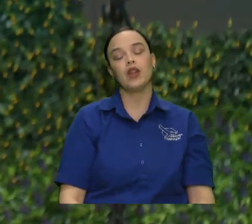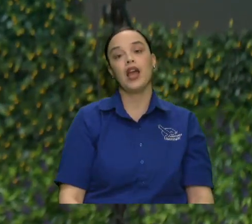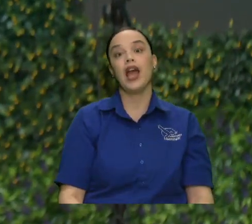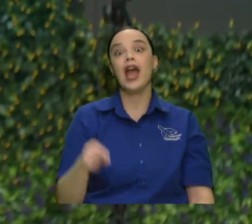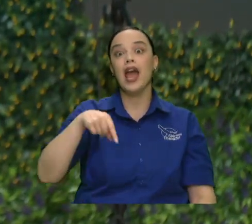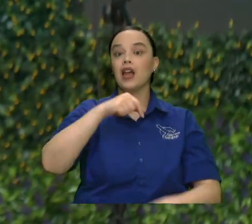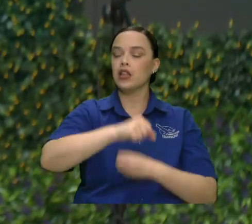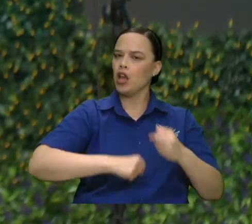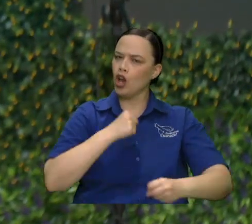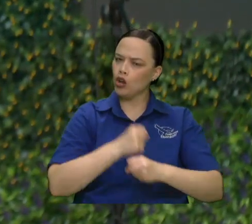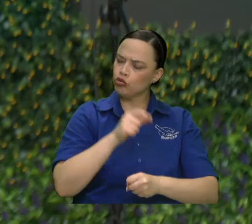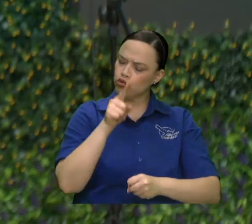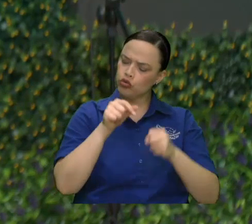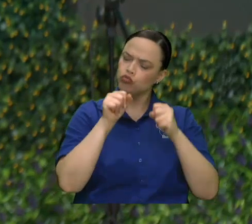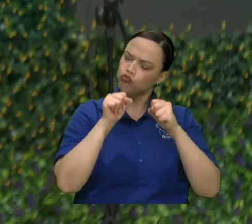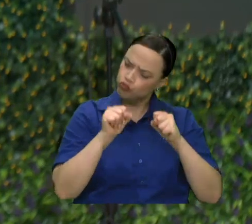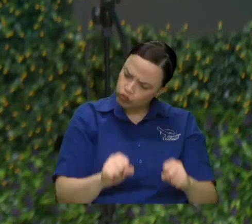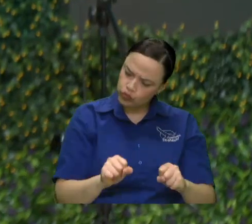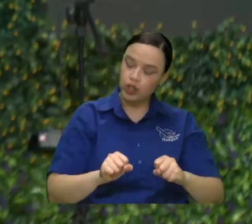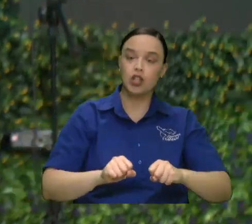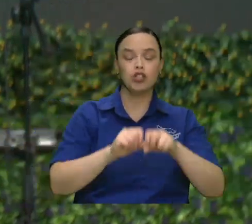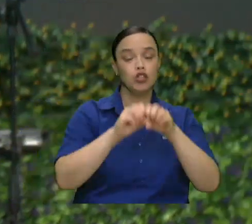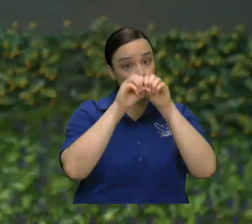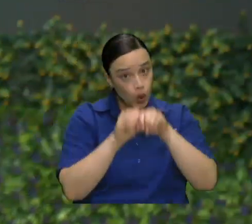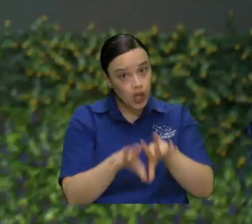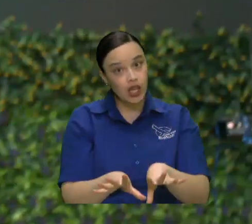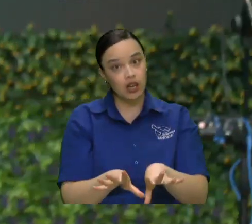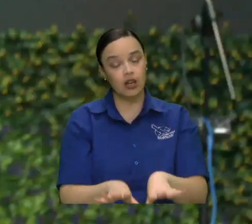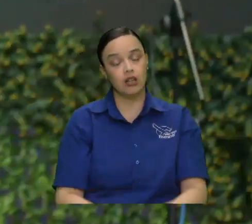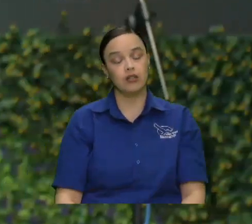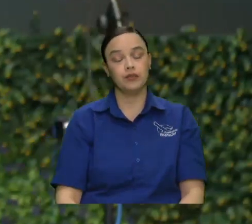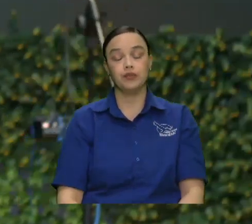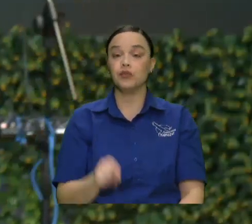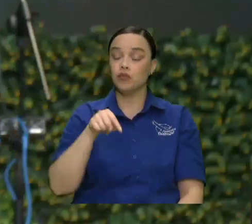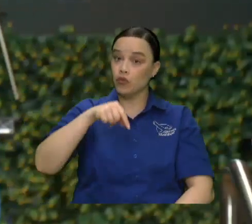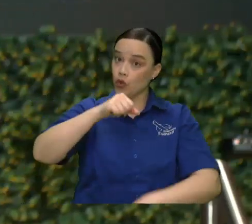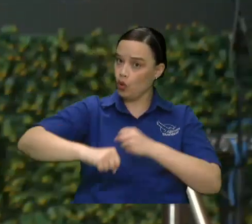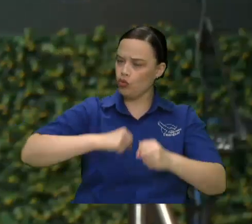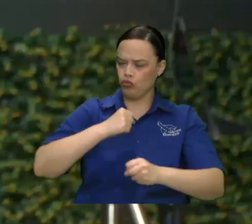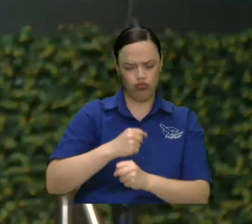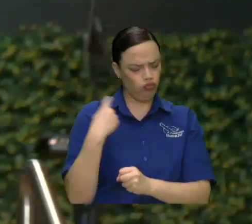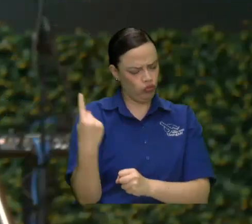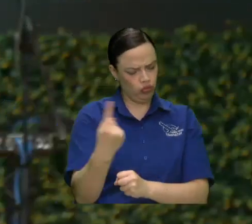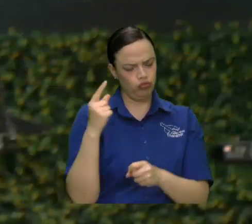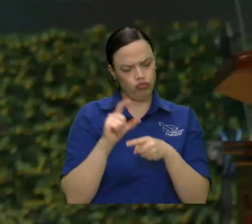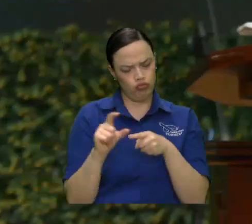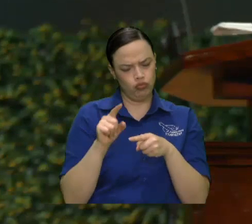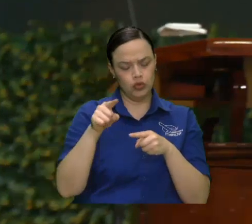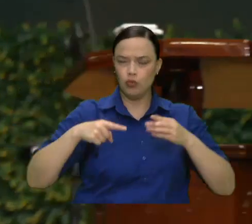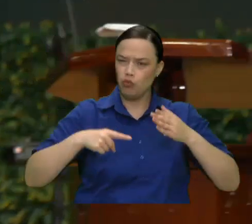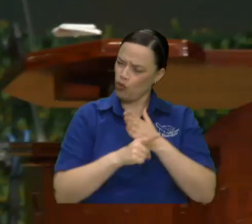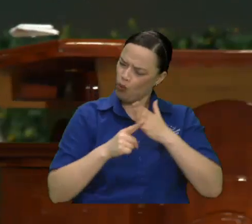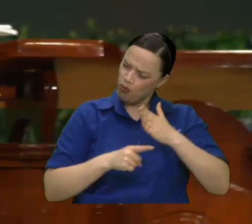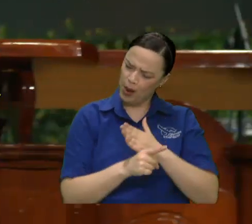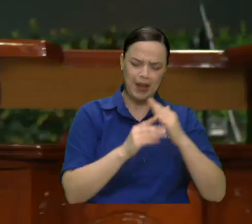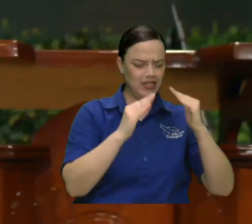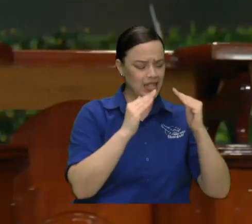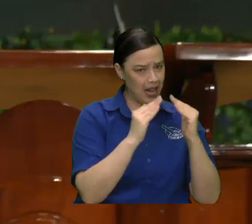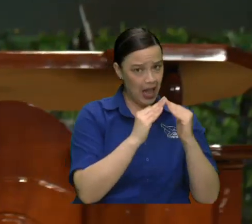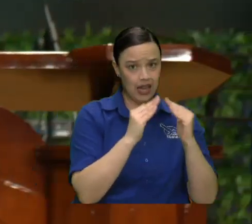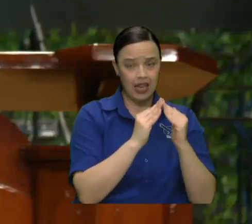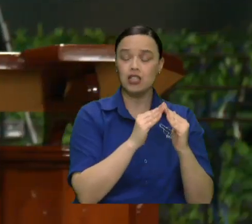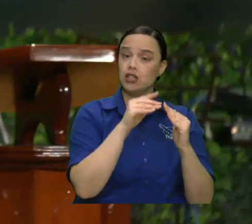que usted lo va a poder destruir este año es el año hermano en donde todo aquello que le ha causado problemas en su casa hermano